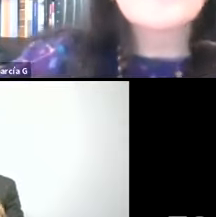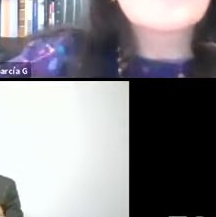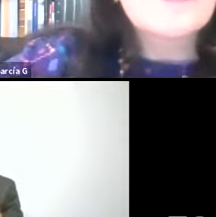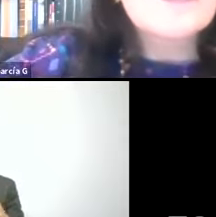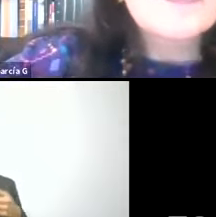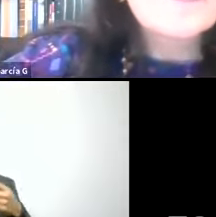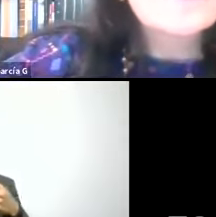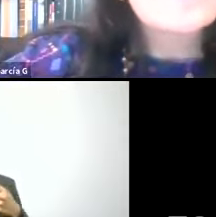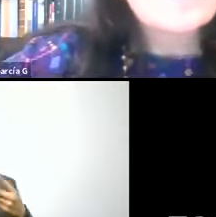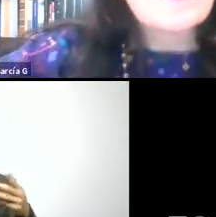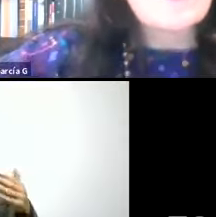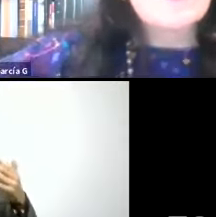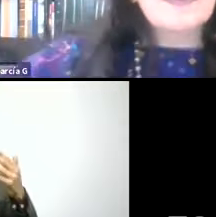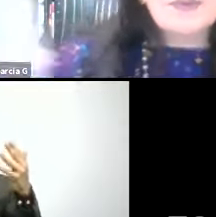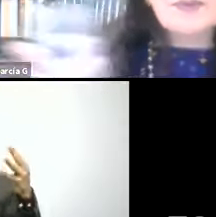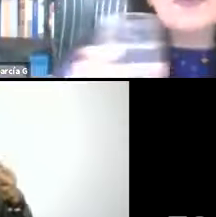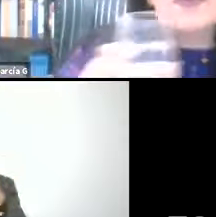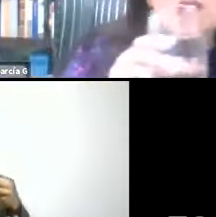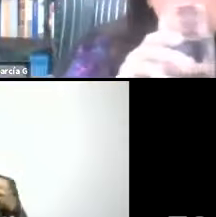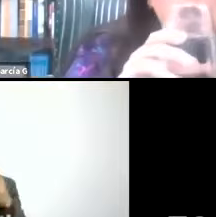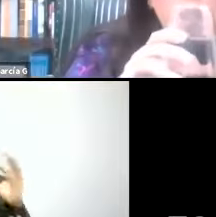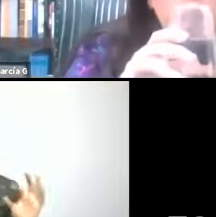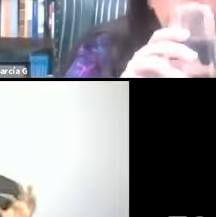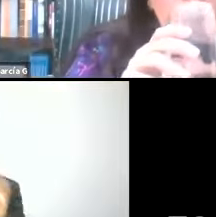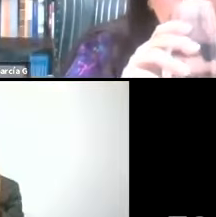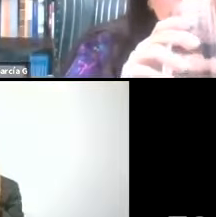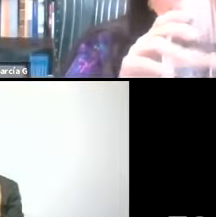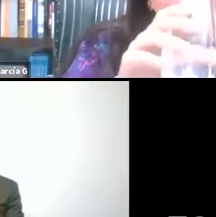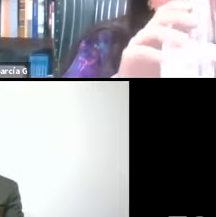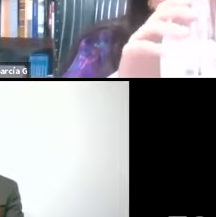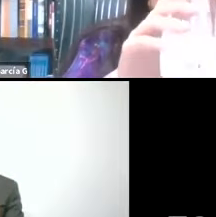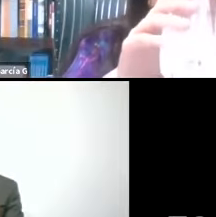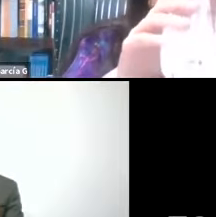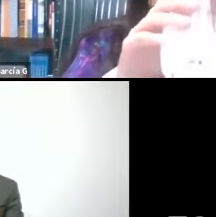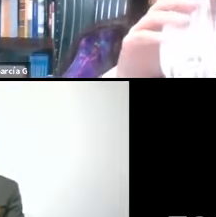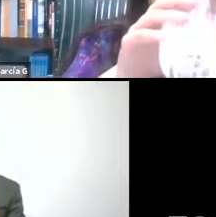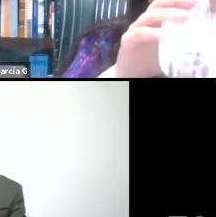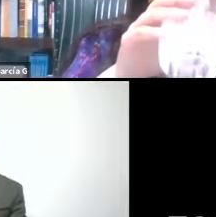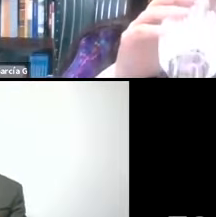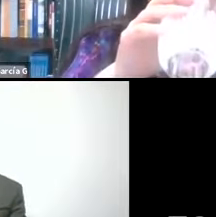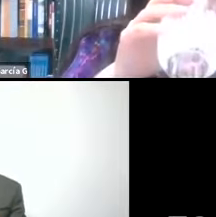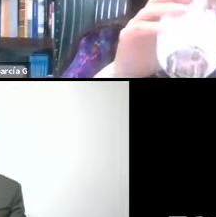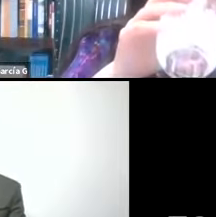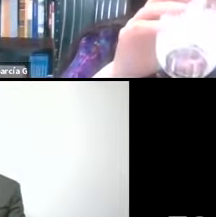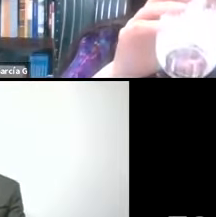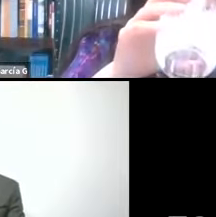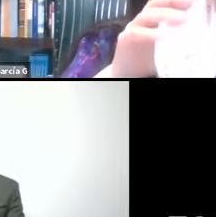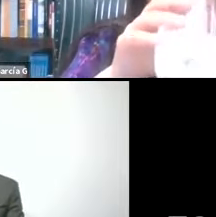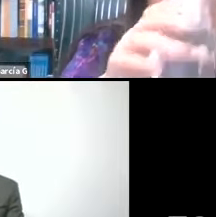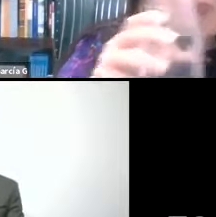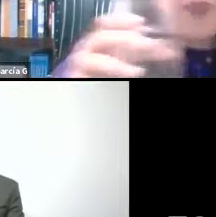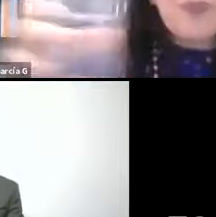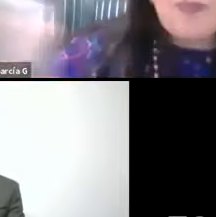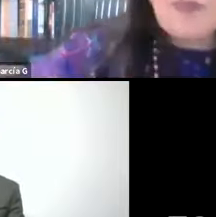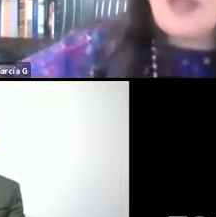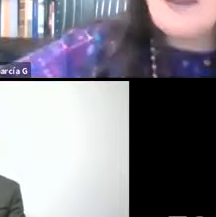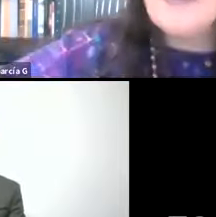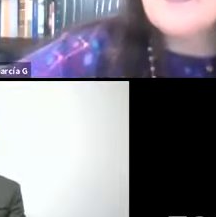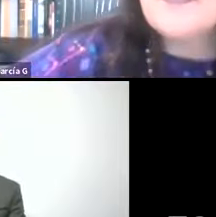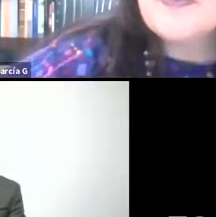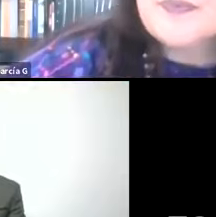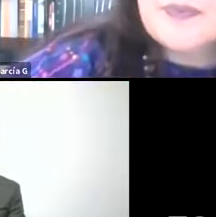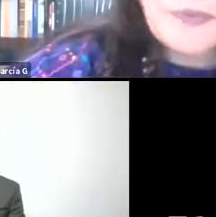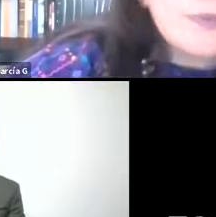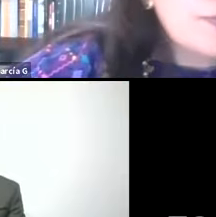creo que traer a colación el concepto de la interseccionalidad es algo que es muy